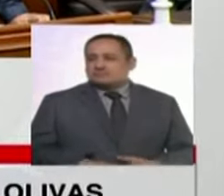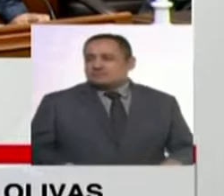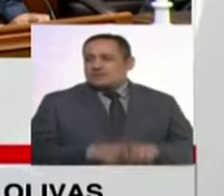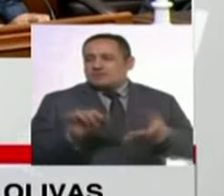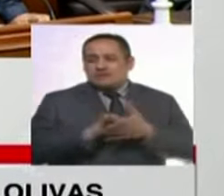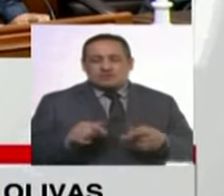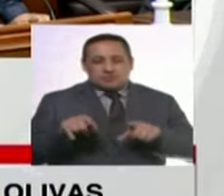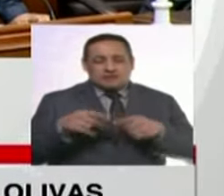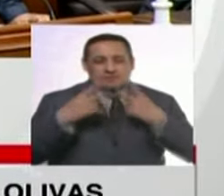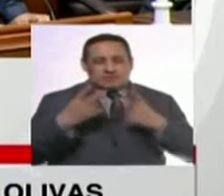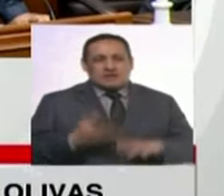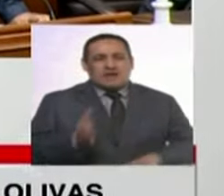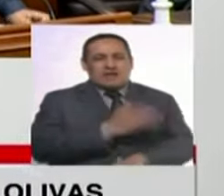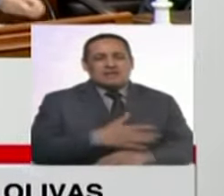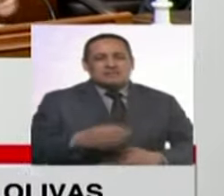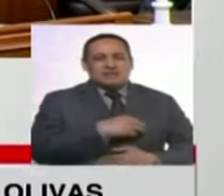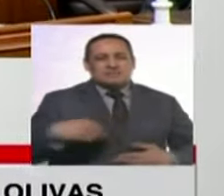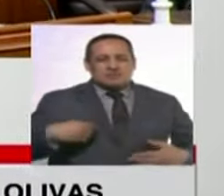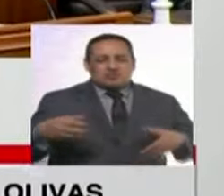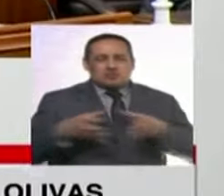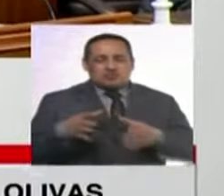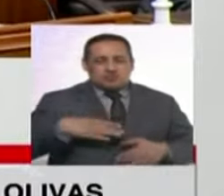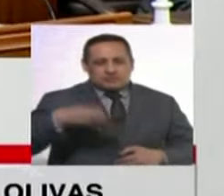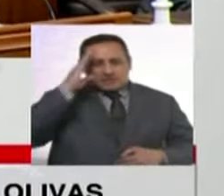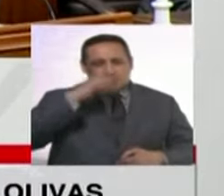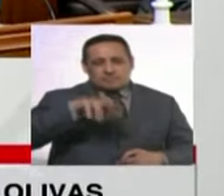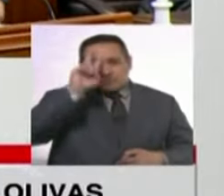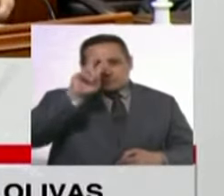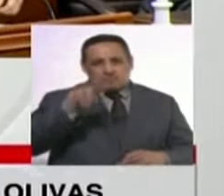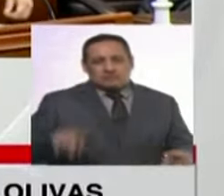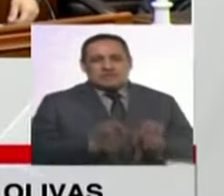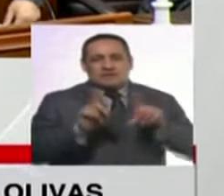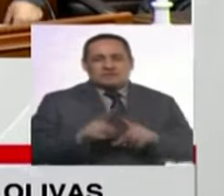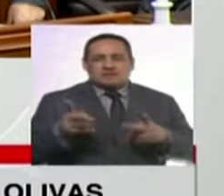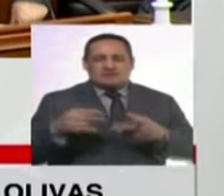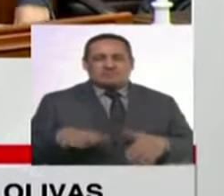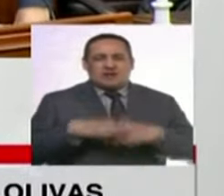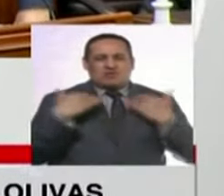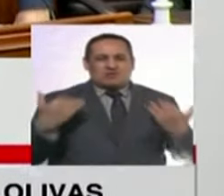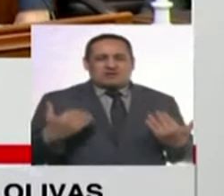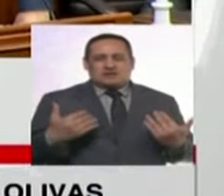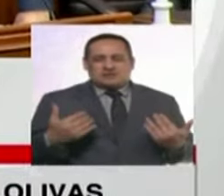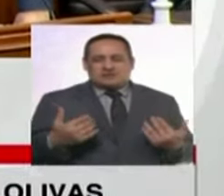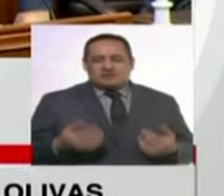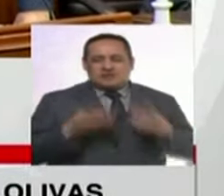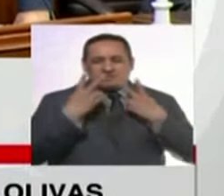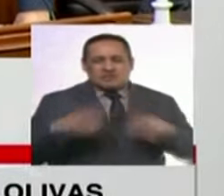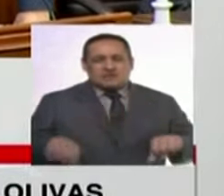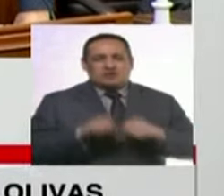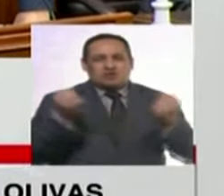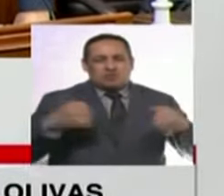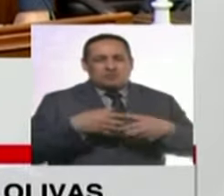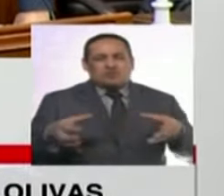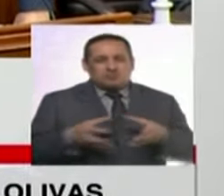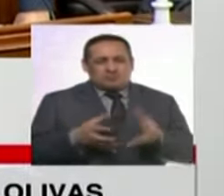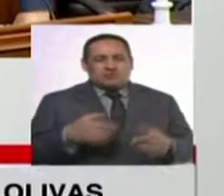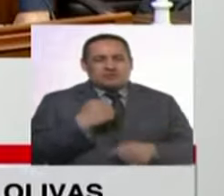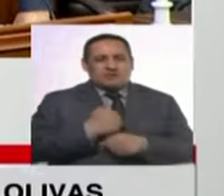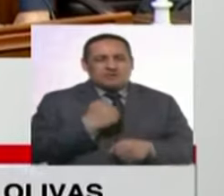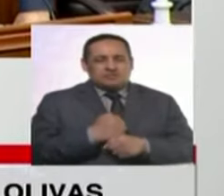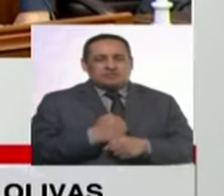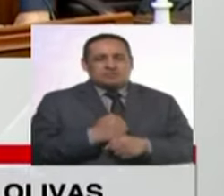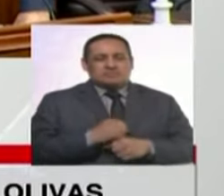usted ha habiendo sido miembro de la Policía Nacional del Perú desprestigia rompe la institucionalidad